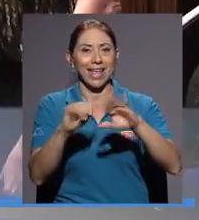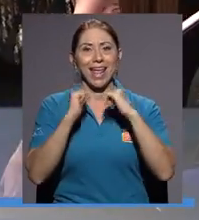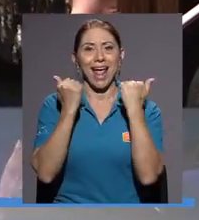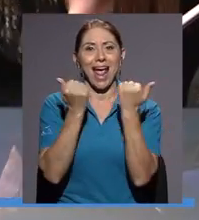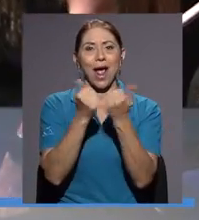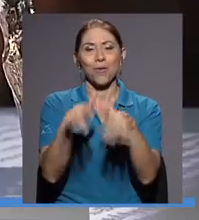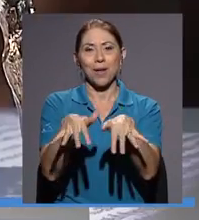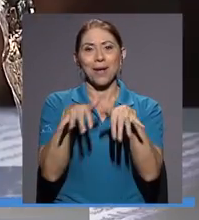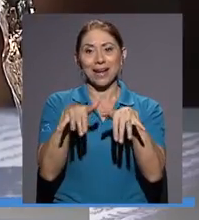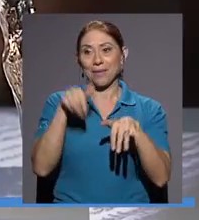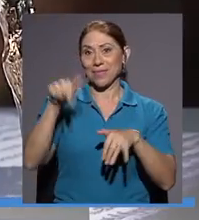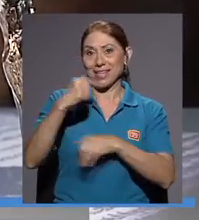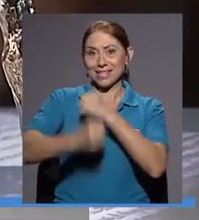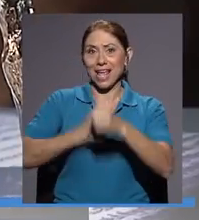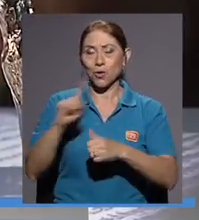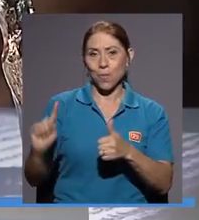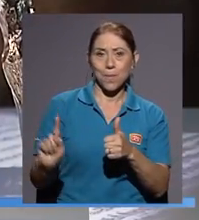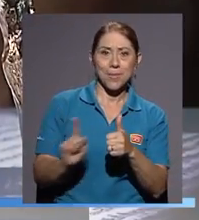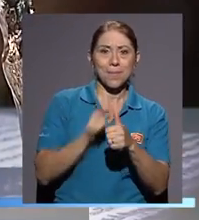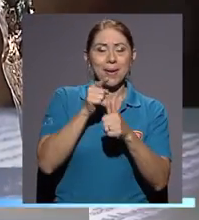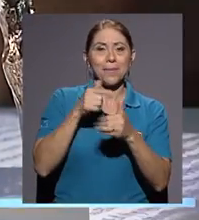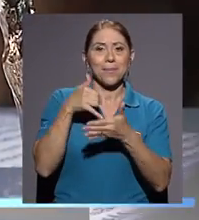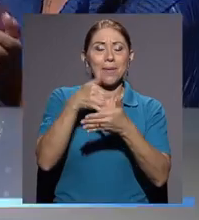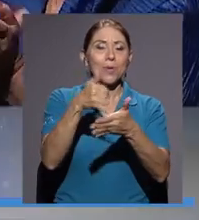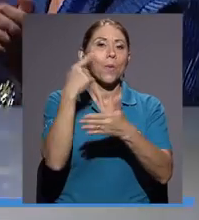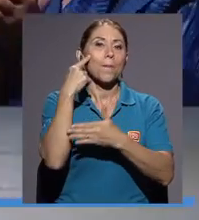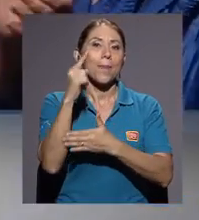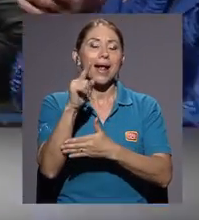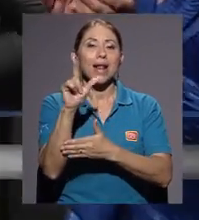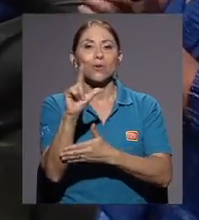año el primer premio fue para el barítono Luis Gabriel Quirós